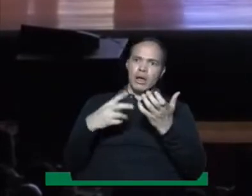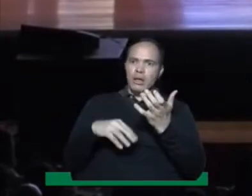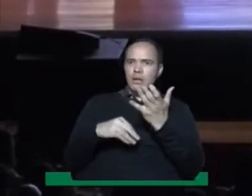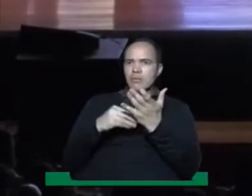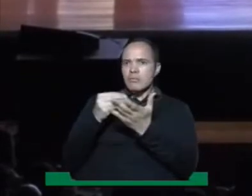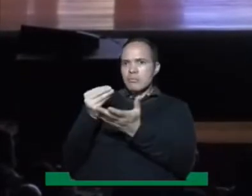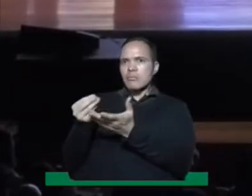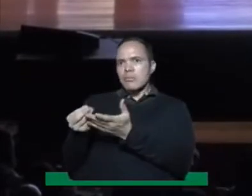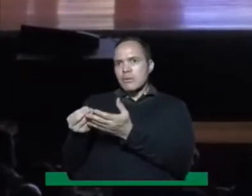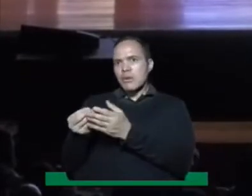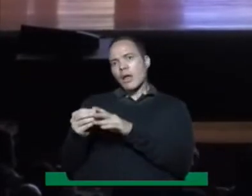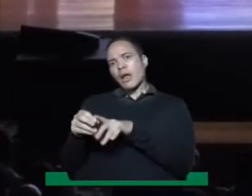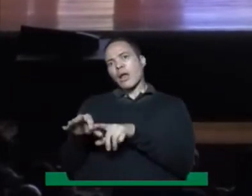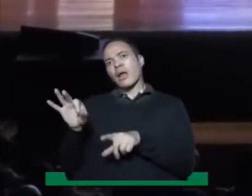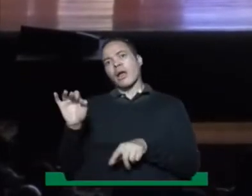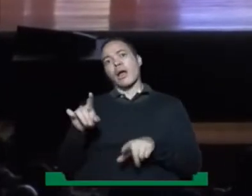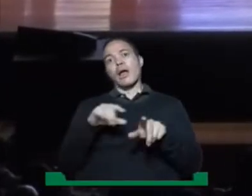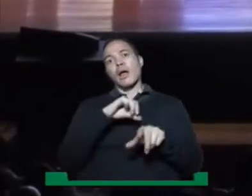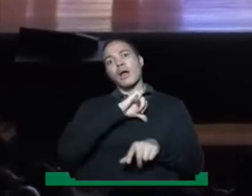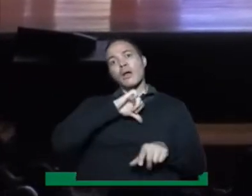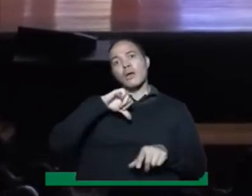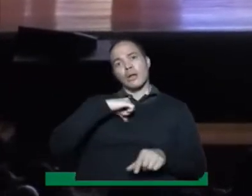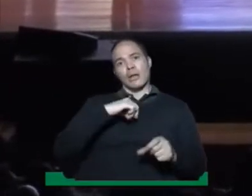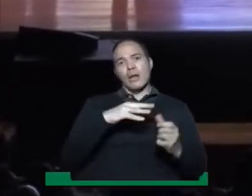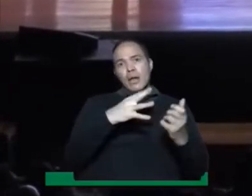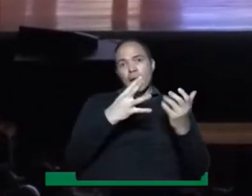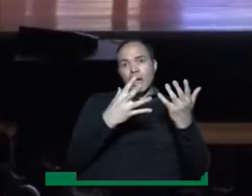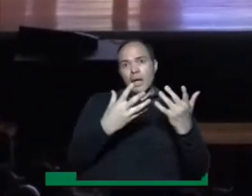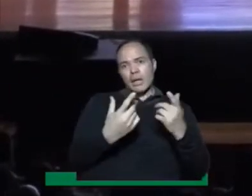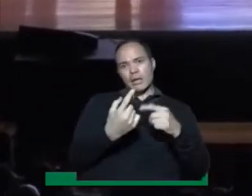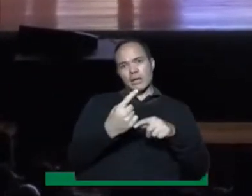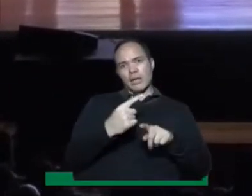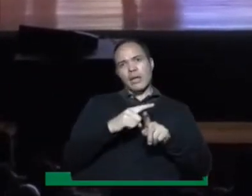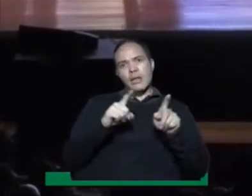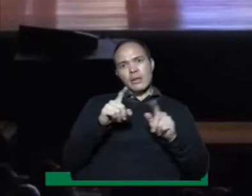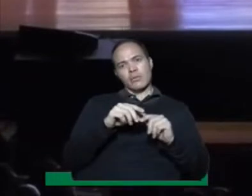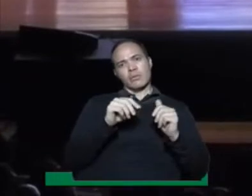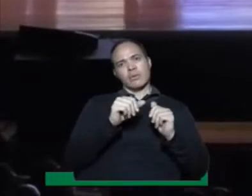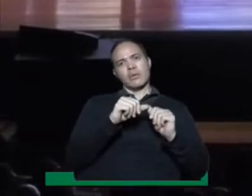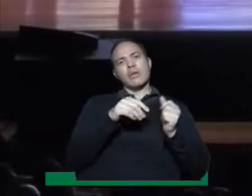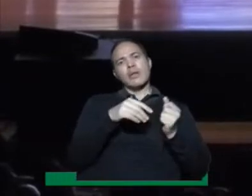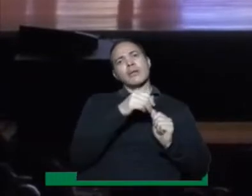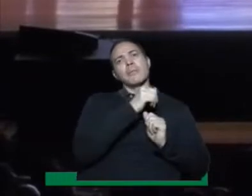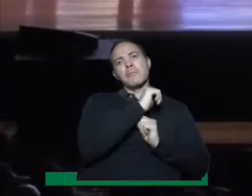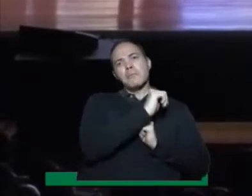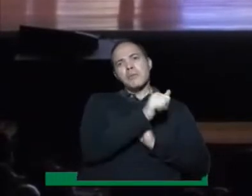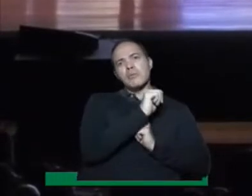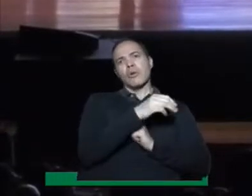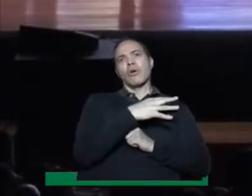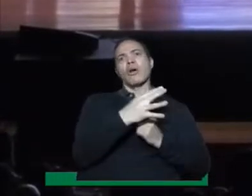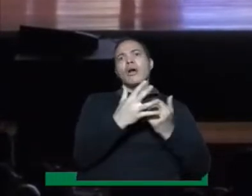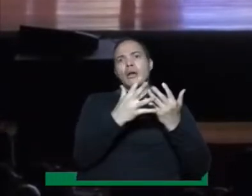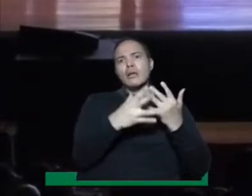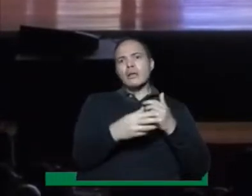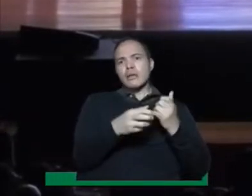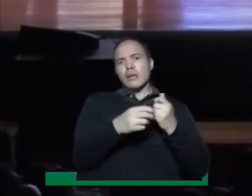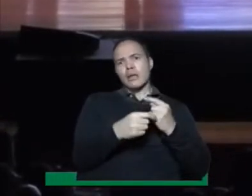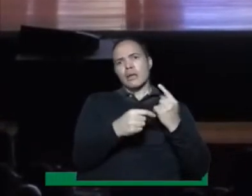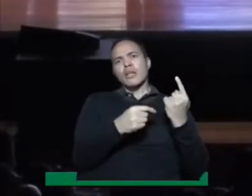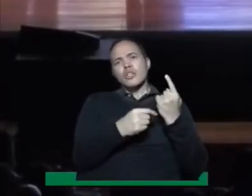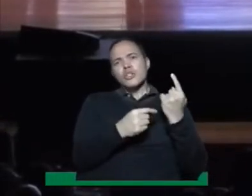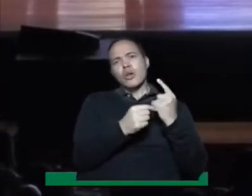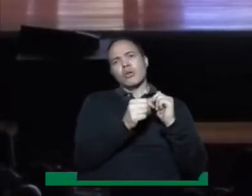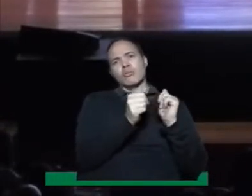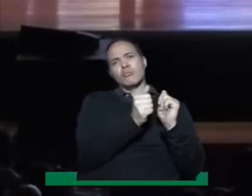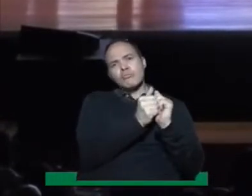personas es para la persona que tiene un horario diferente a lo que son los horarios grupales para las